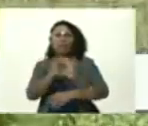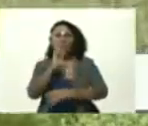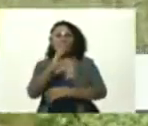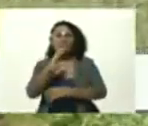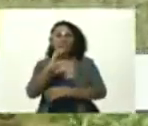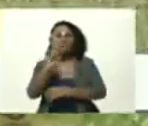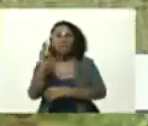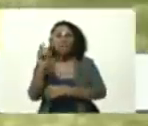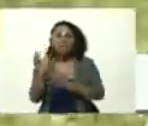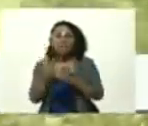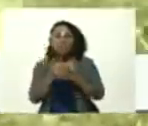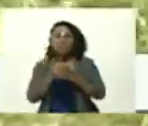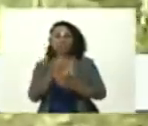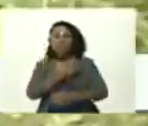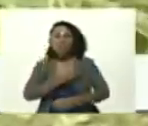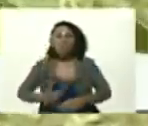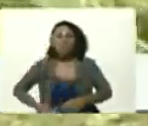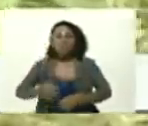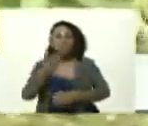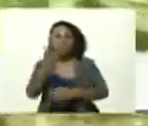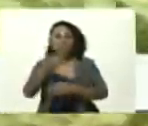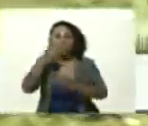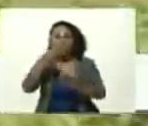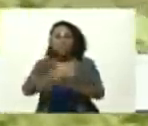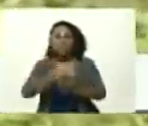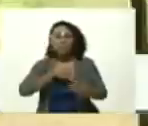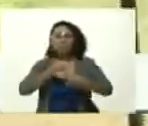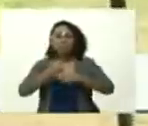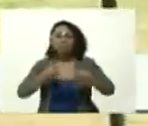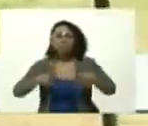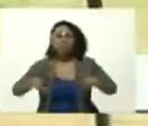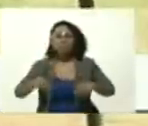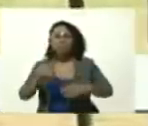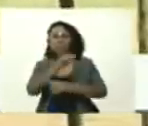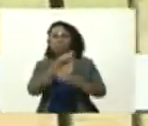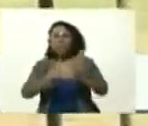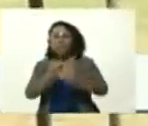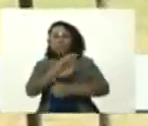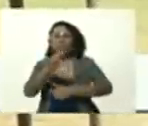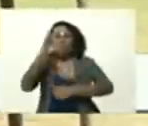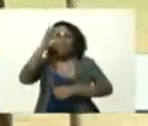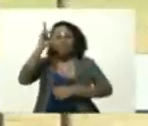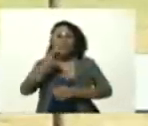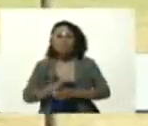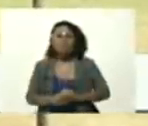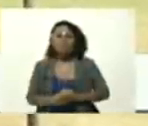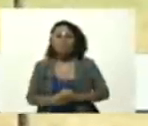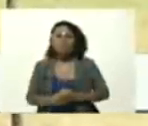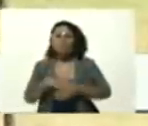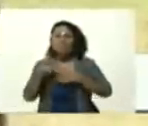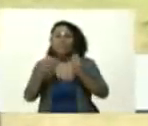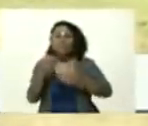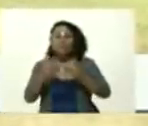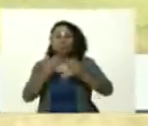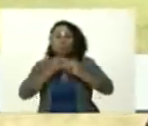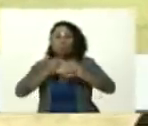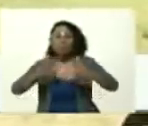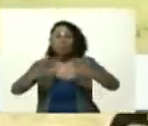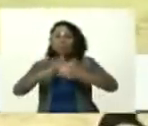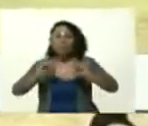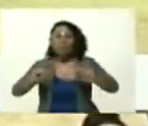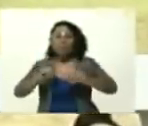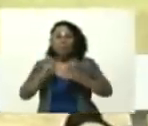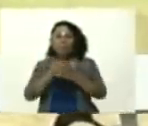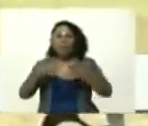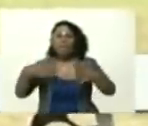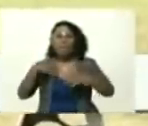por esta comisión presidencial que usted ha nombrado y coordina nuestra vicepresidenta Delcy Rodríguez y que se ha desplegado por todo el campus